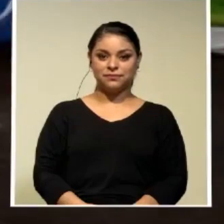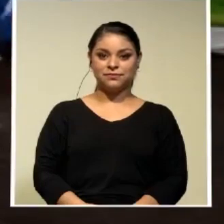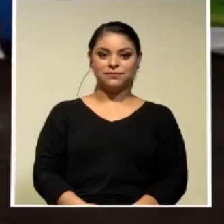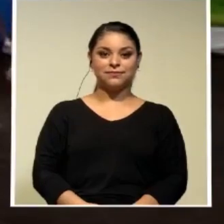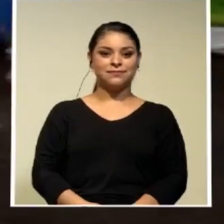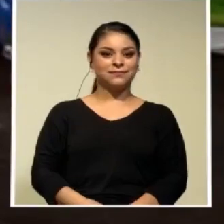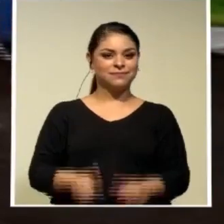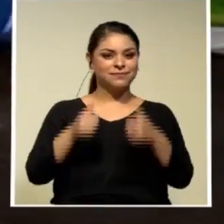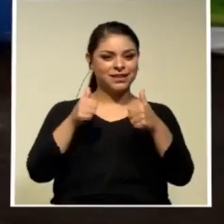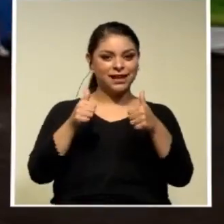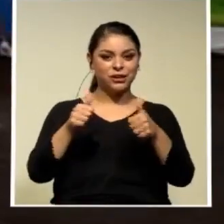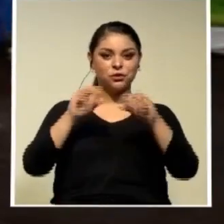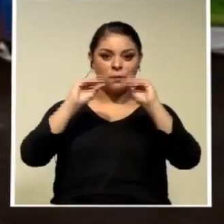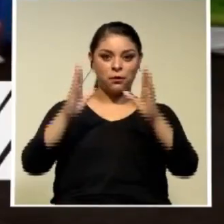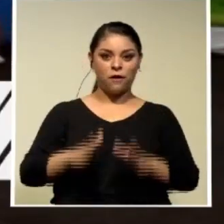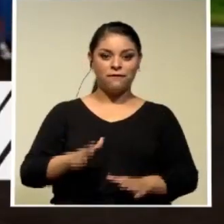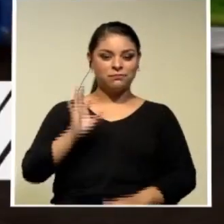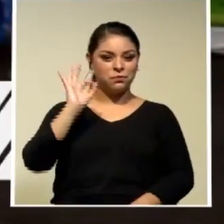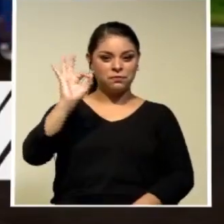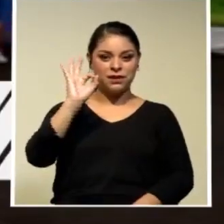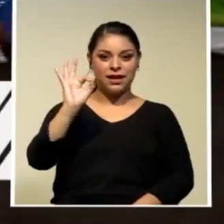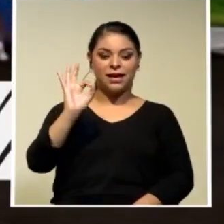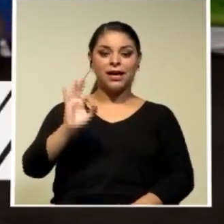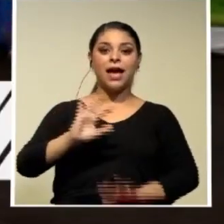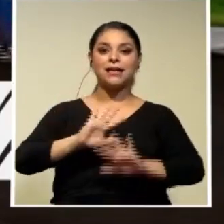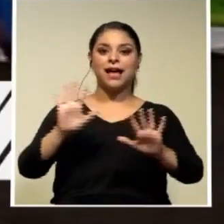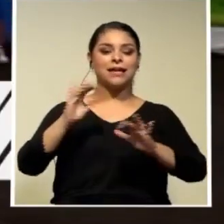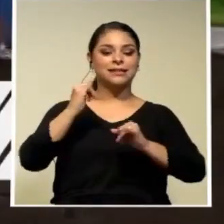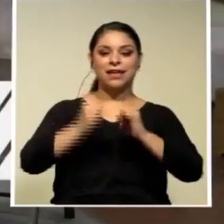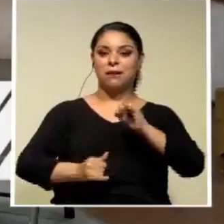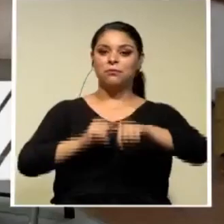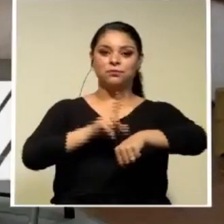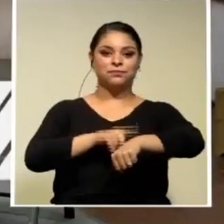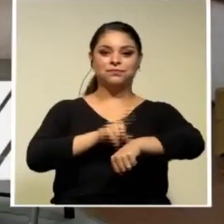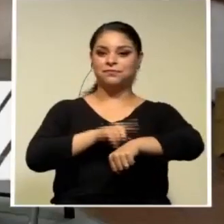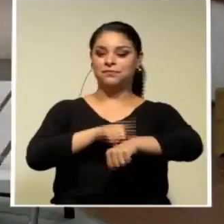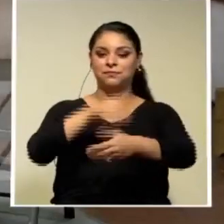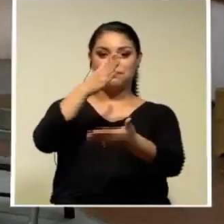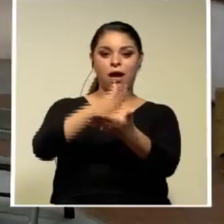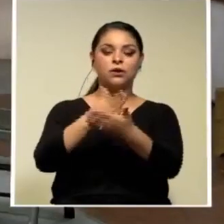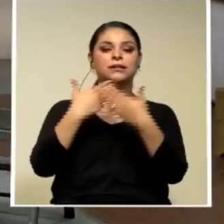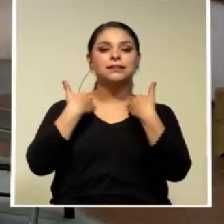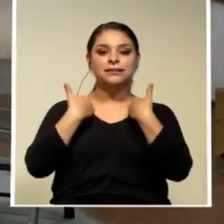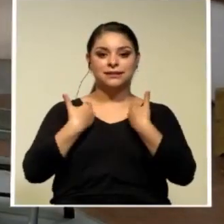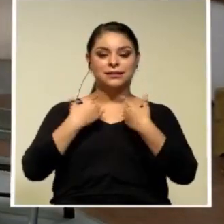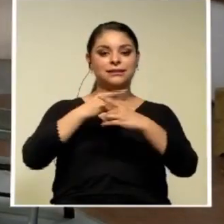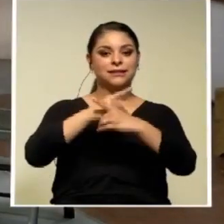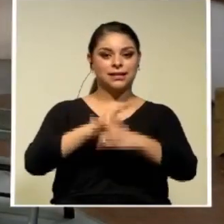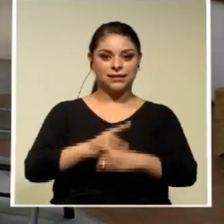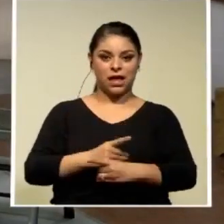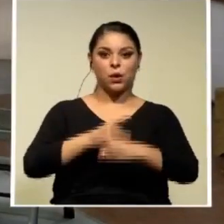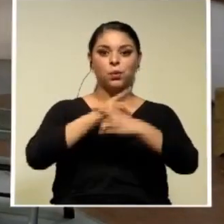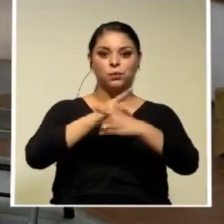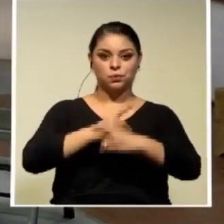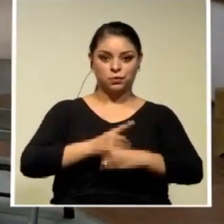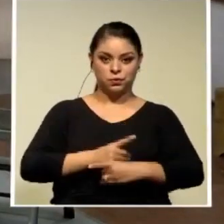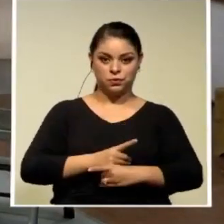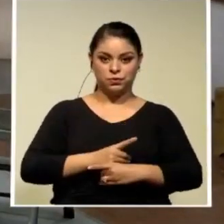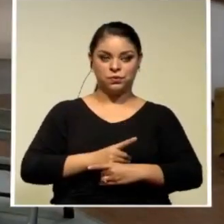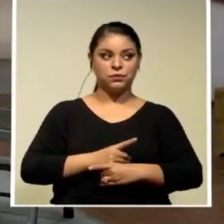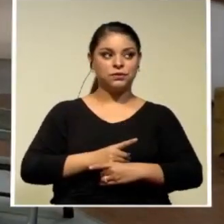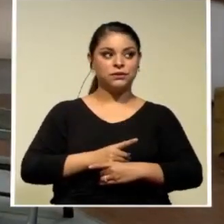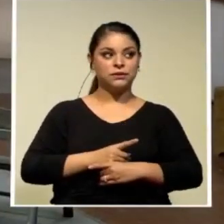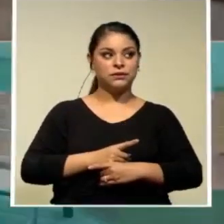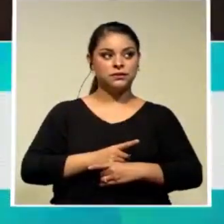¡Eso, profe! Muy bien, ahora descansamos. ¡Listo, tiempo! ¡Excelente, ahora descansamos! ¡Muy bien! Bueno, cuando descansamos,